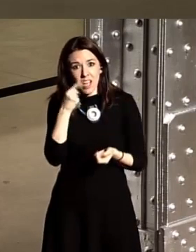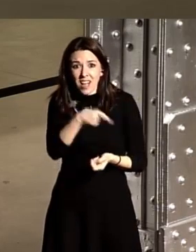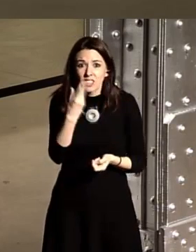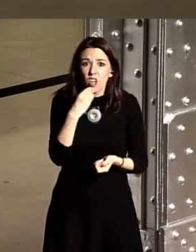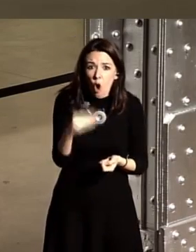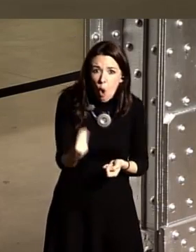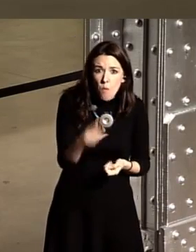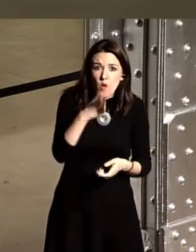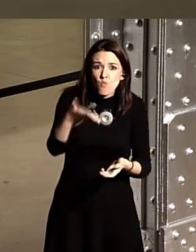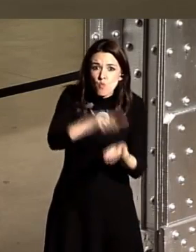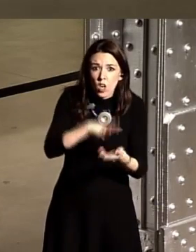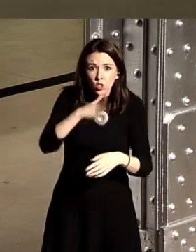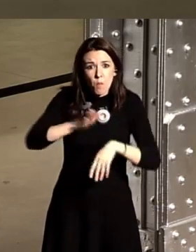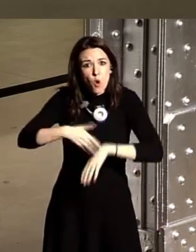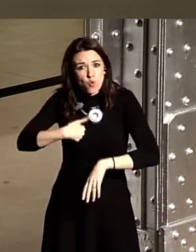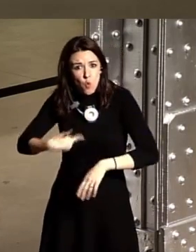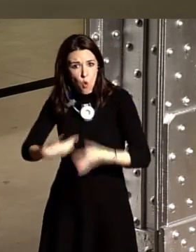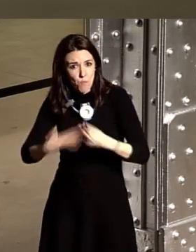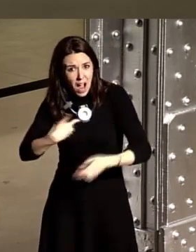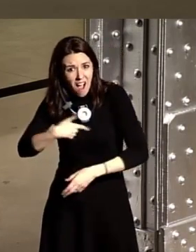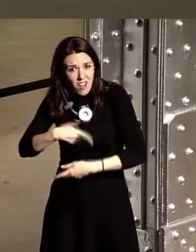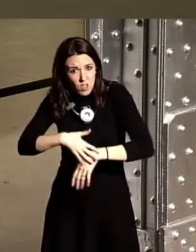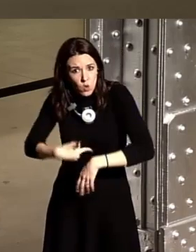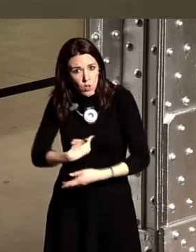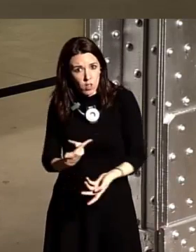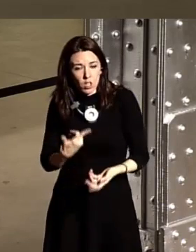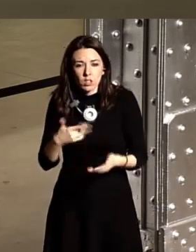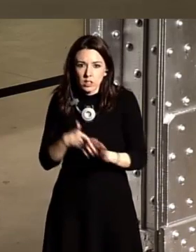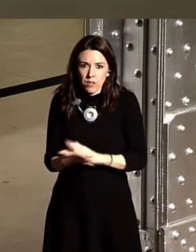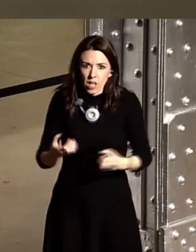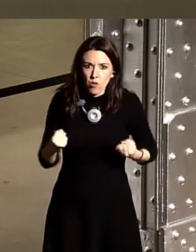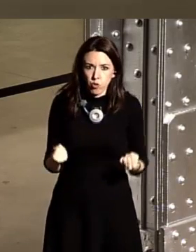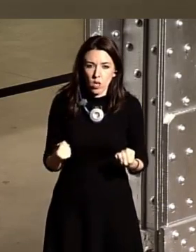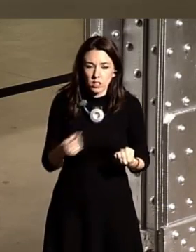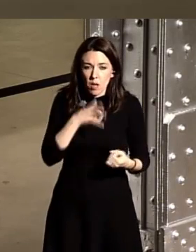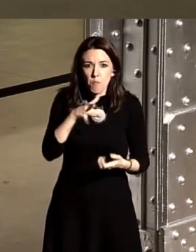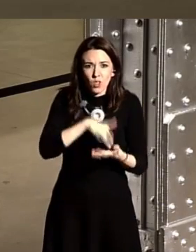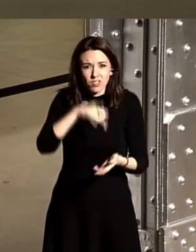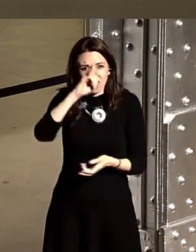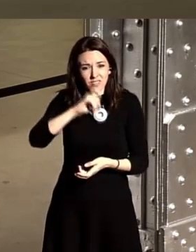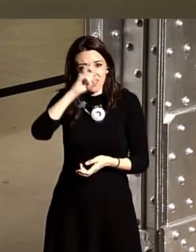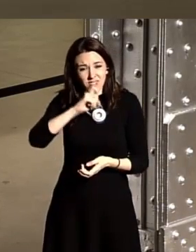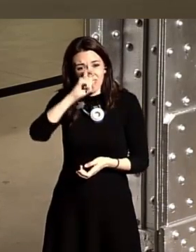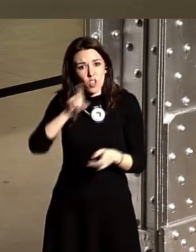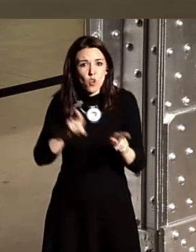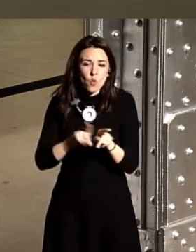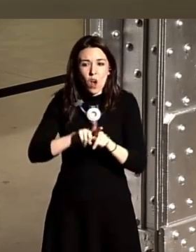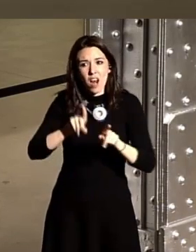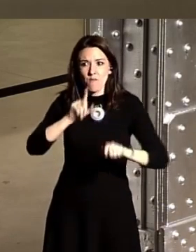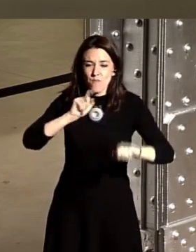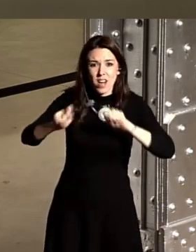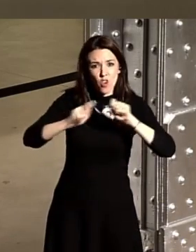se murió por nuestras manos, es una cosa bastante fuerte, porque estas memorias como periodistas